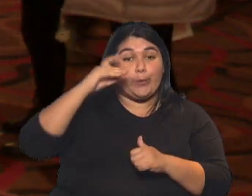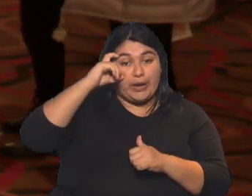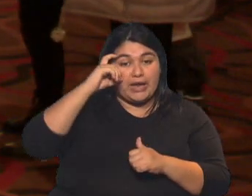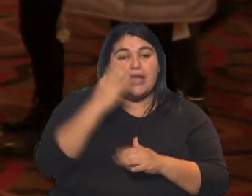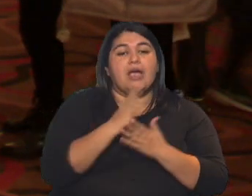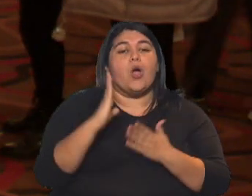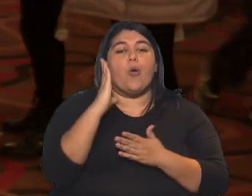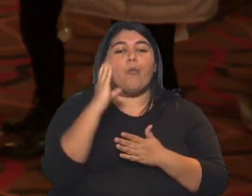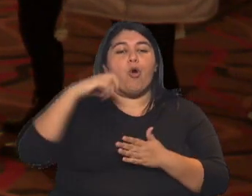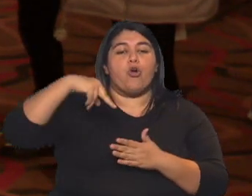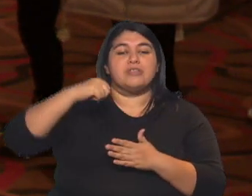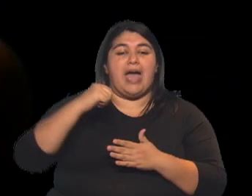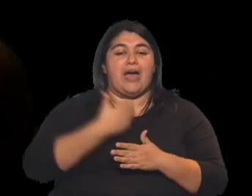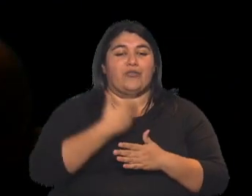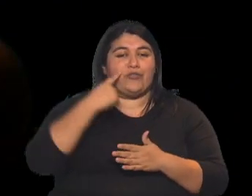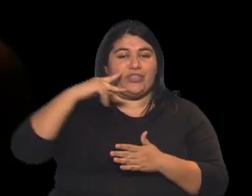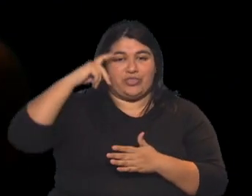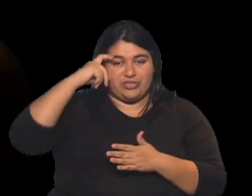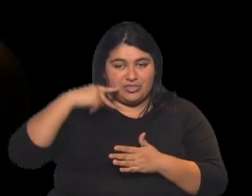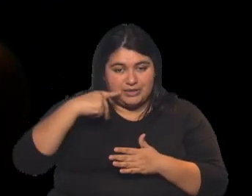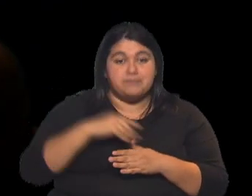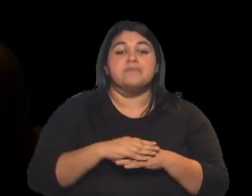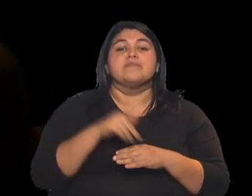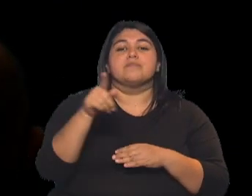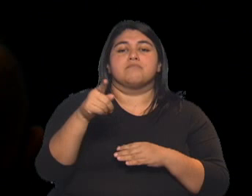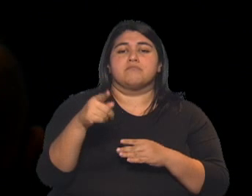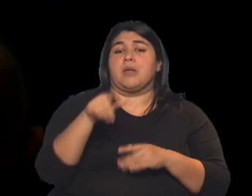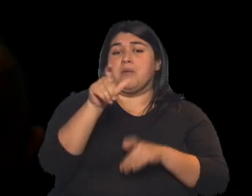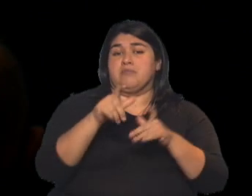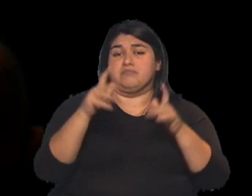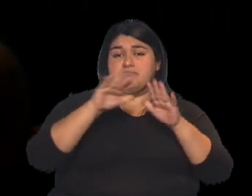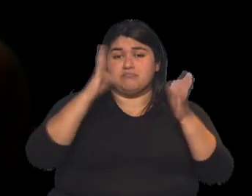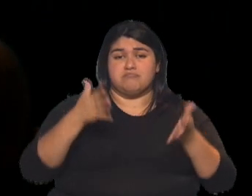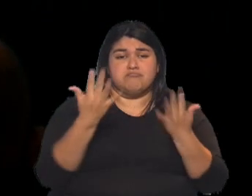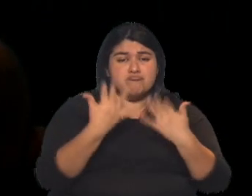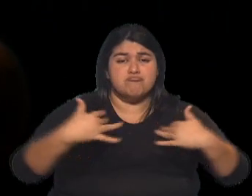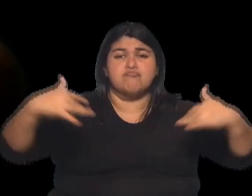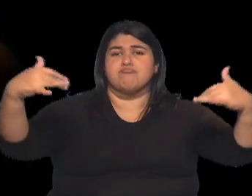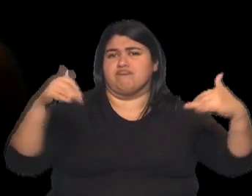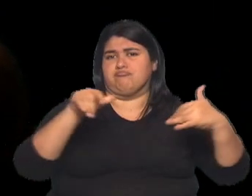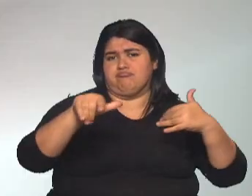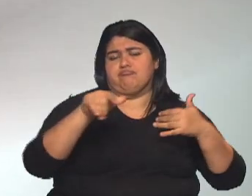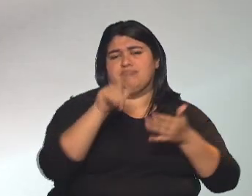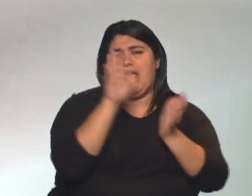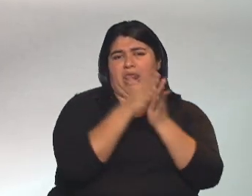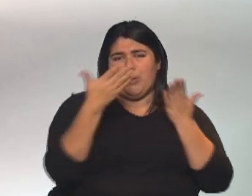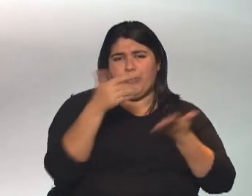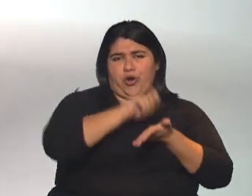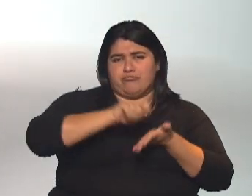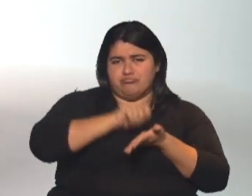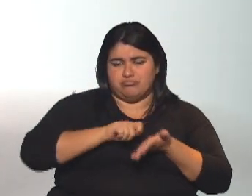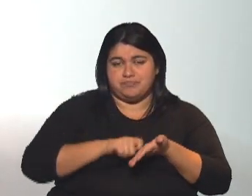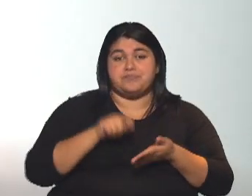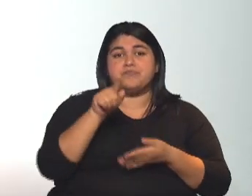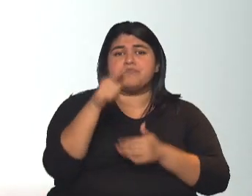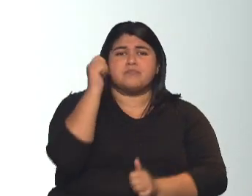En la sala José Hernández de la Feria del Libro, colmada de público, presentaron Los Caminos de la Vida, la historia de Eve de Bonafini, quien